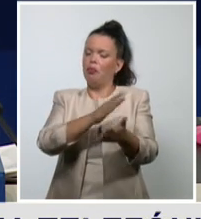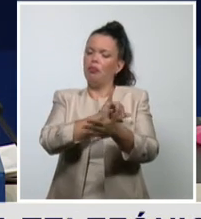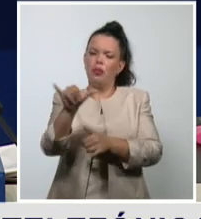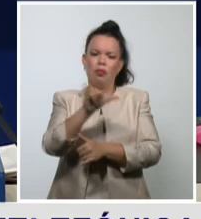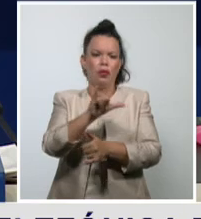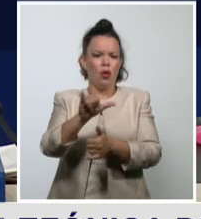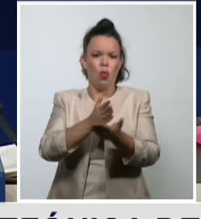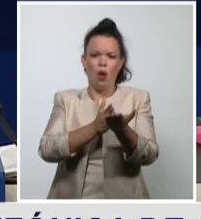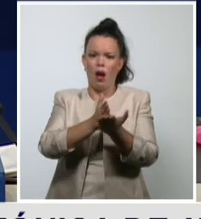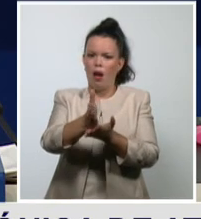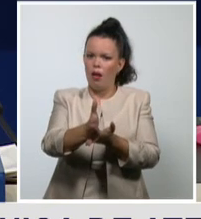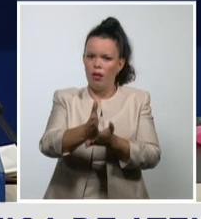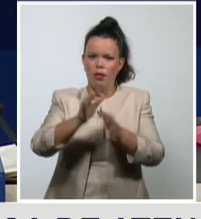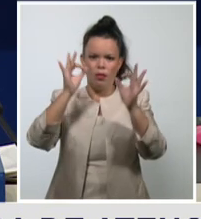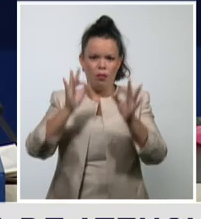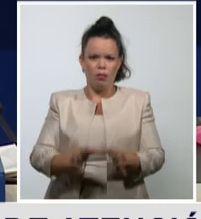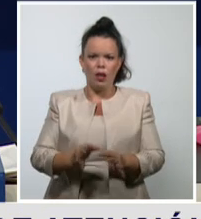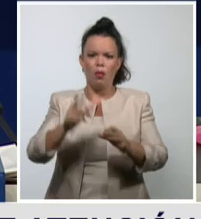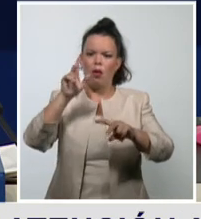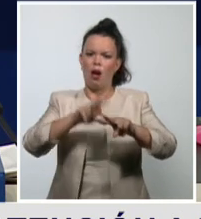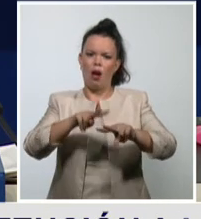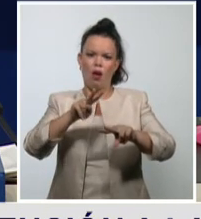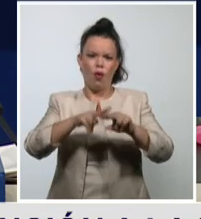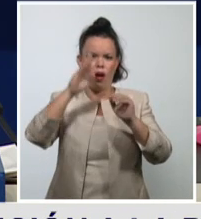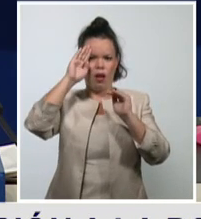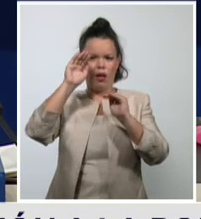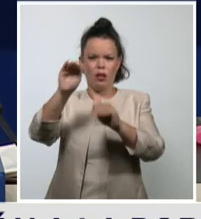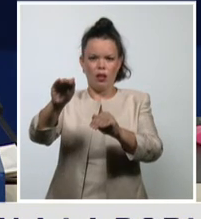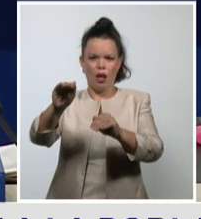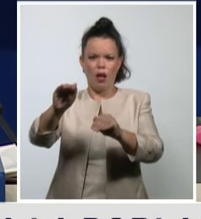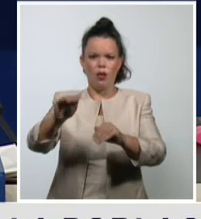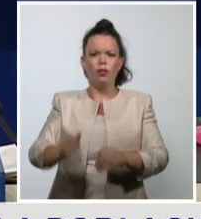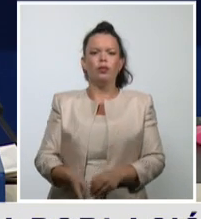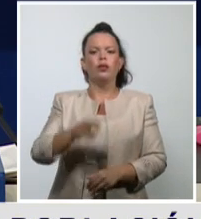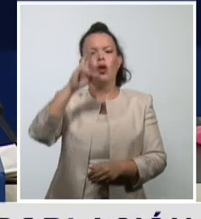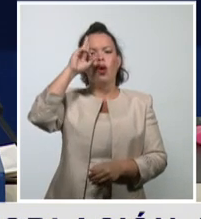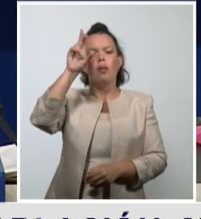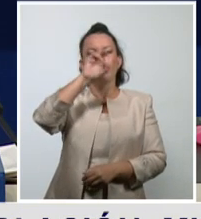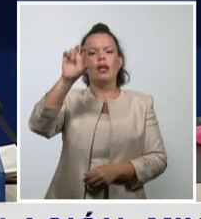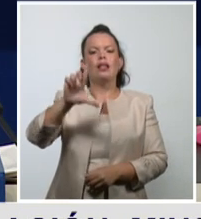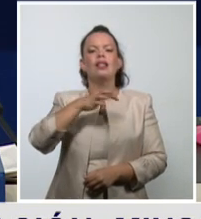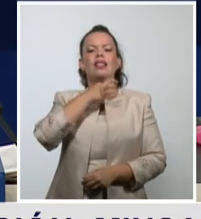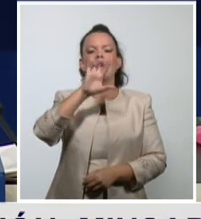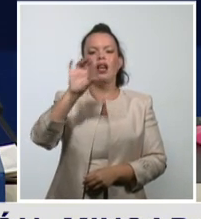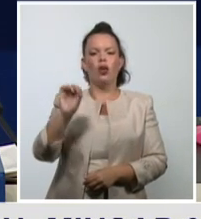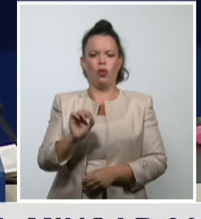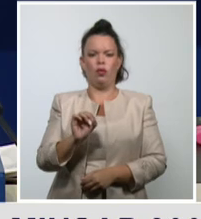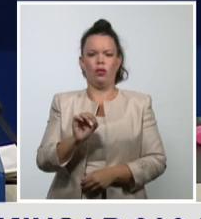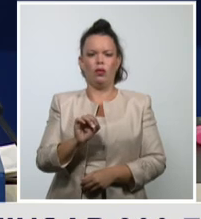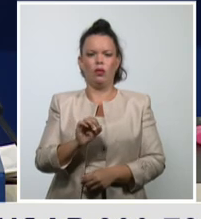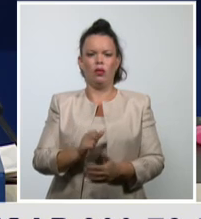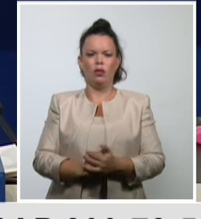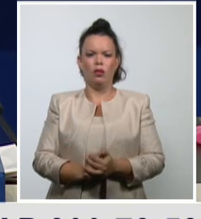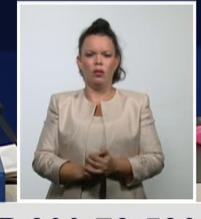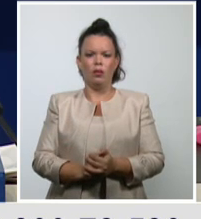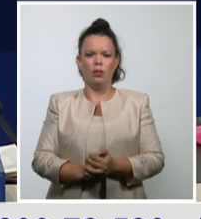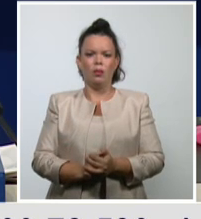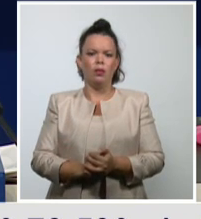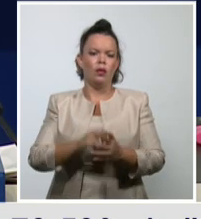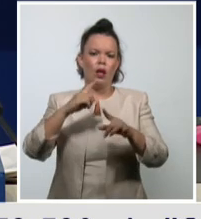Hospital Salvador Allende de La Habana, 1 en el Hospital Celestino Hernández y Militar Manuel